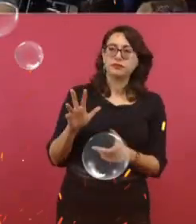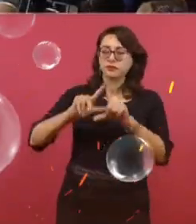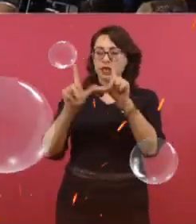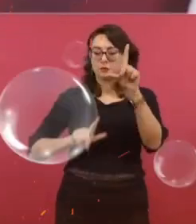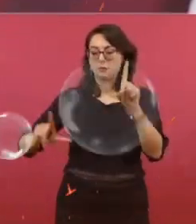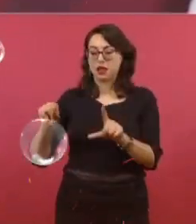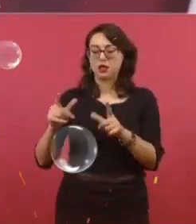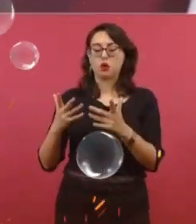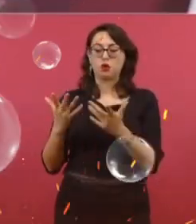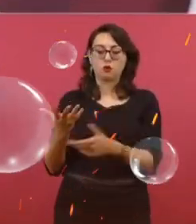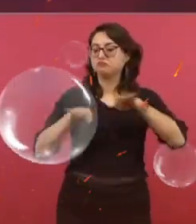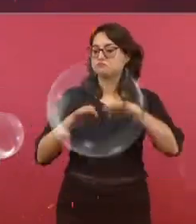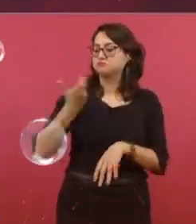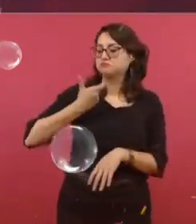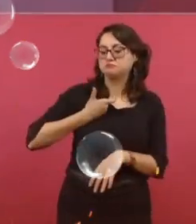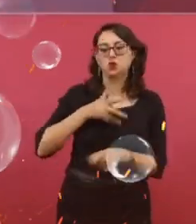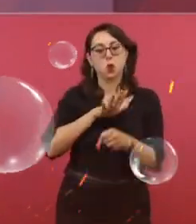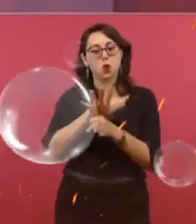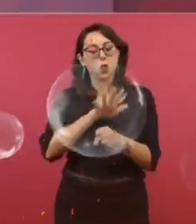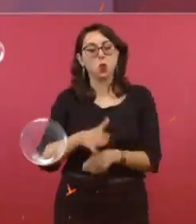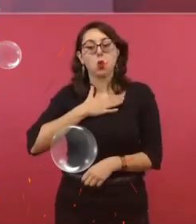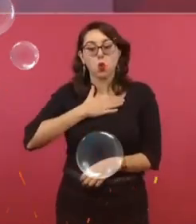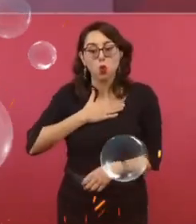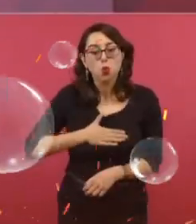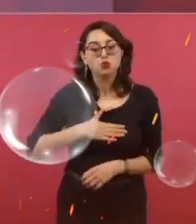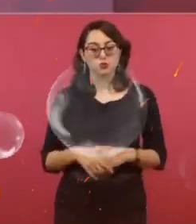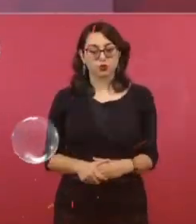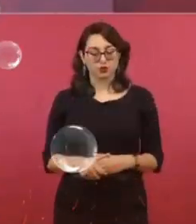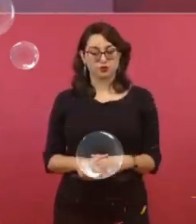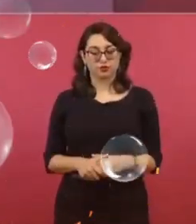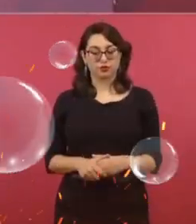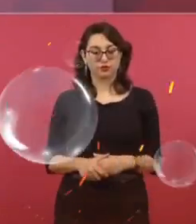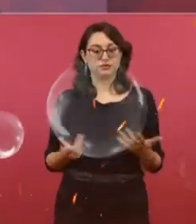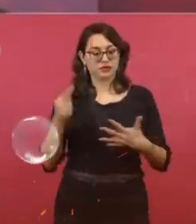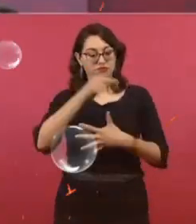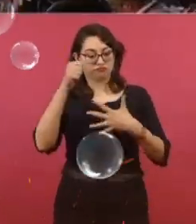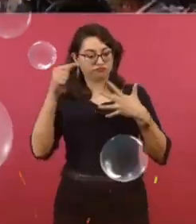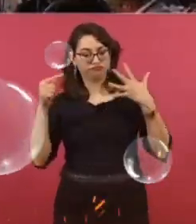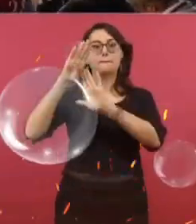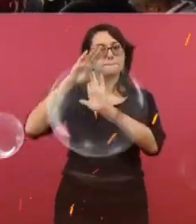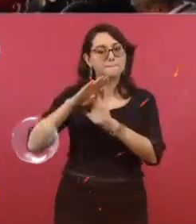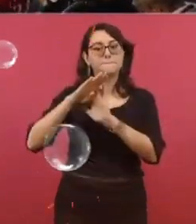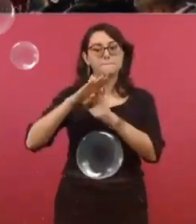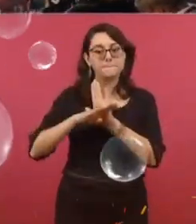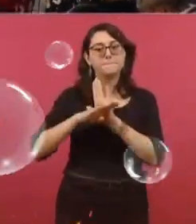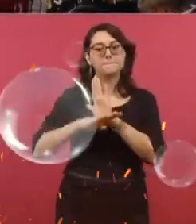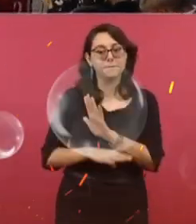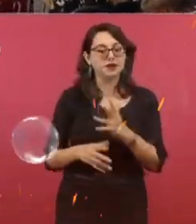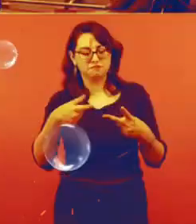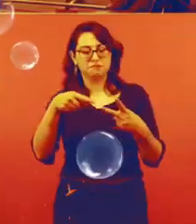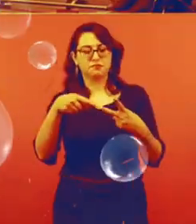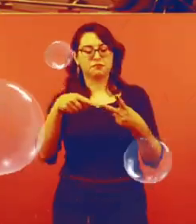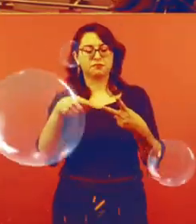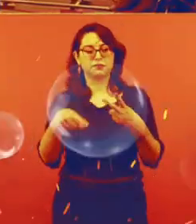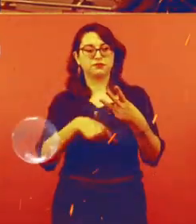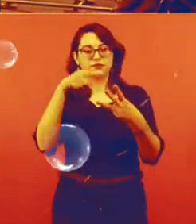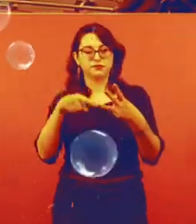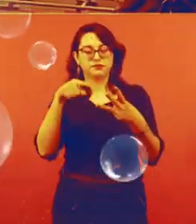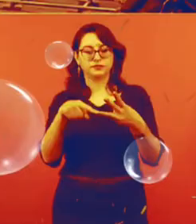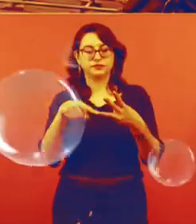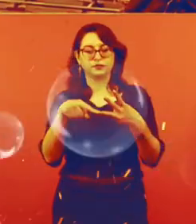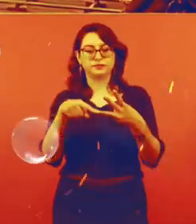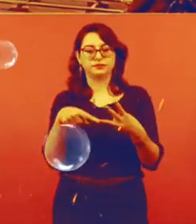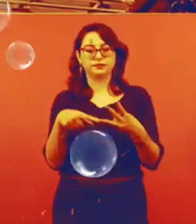millones de familias. Y se benefician sobre todo porque hay paz, hay tranquilidad. Y esto es lo tercero. Se está